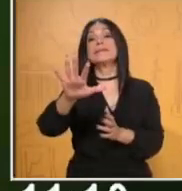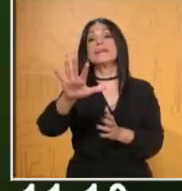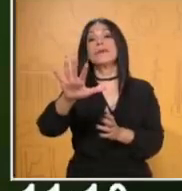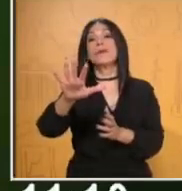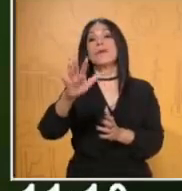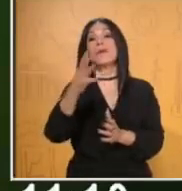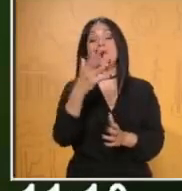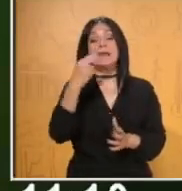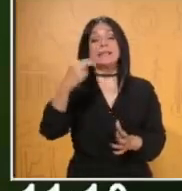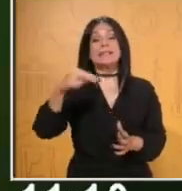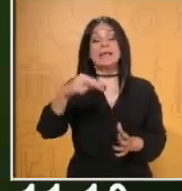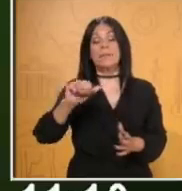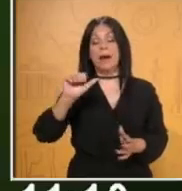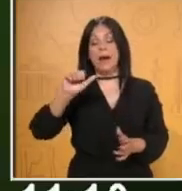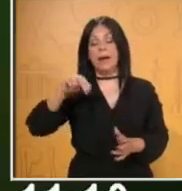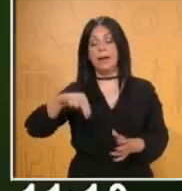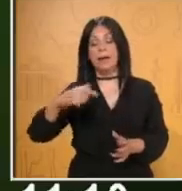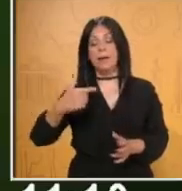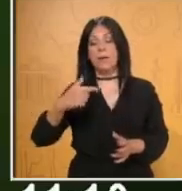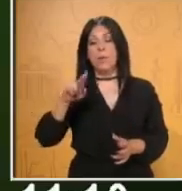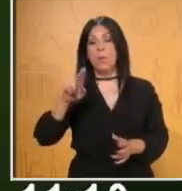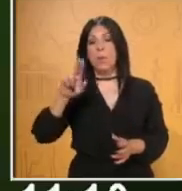agudo. Así es.